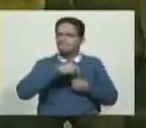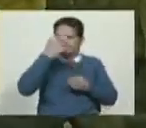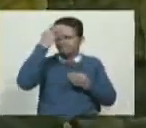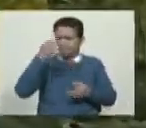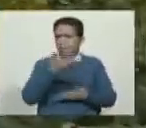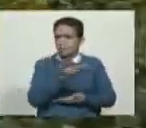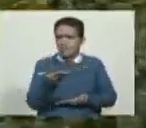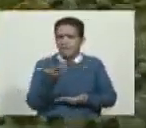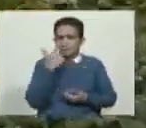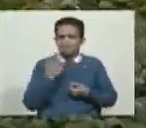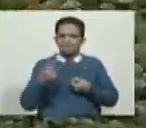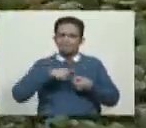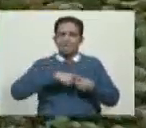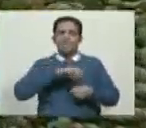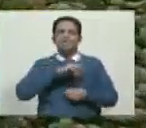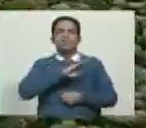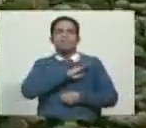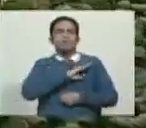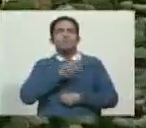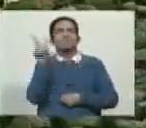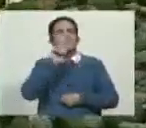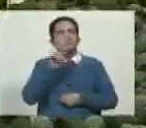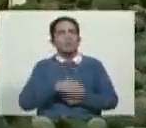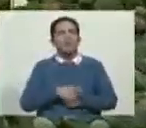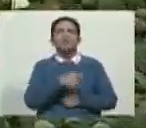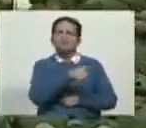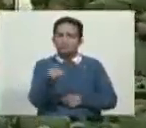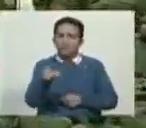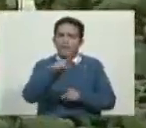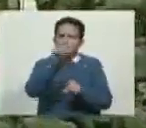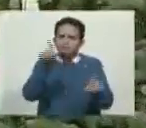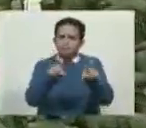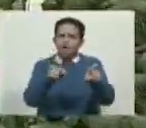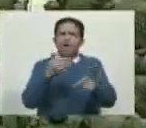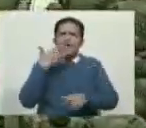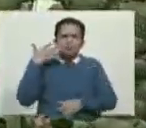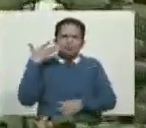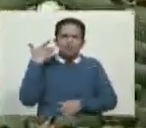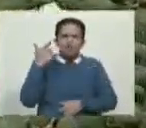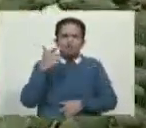Venezuela. ¿Ustedes se sienten orgullosos de ser venezolanos y venezolanas?